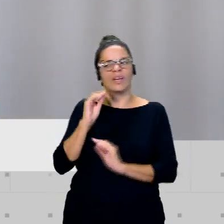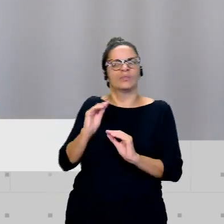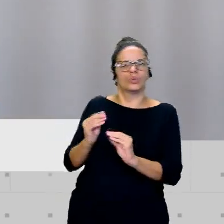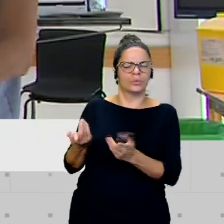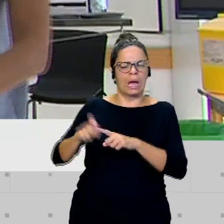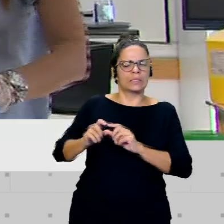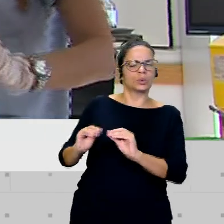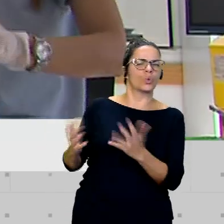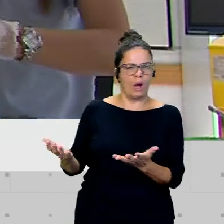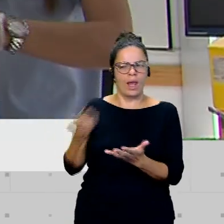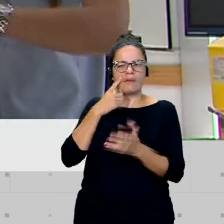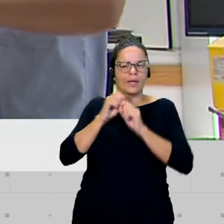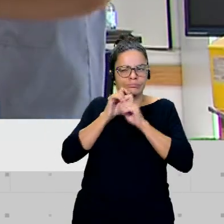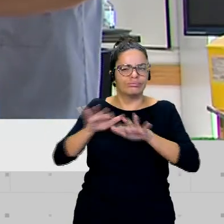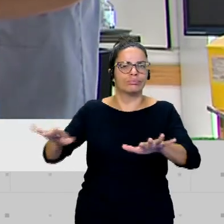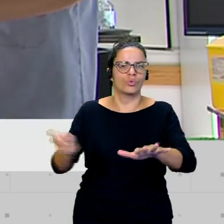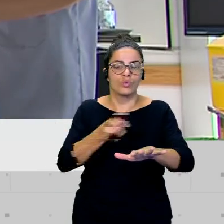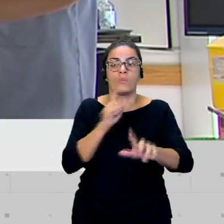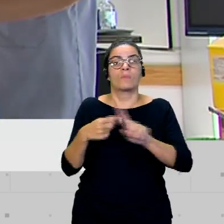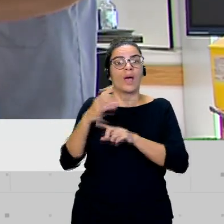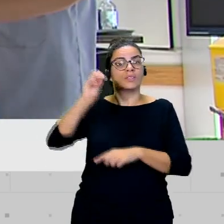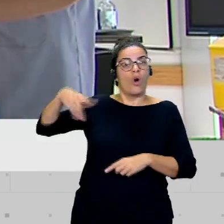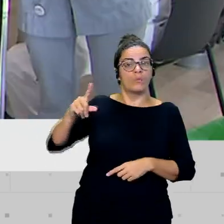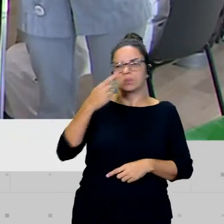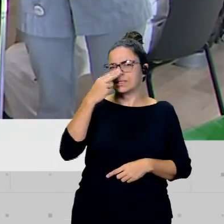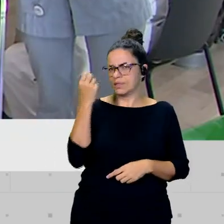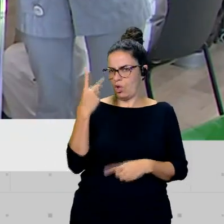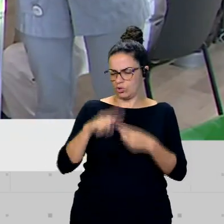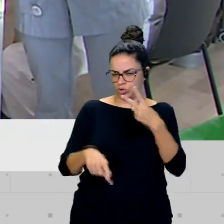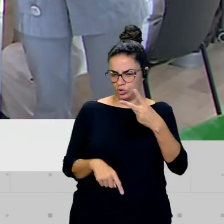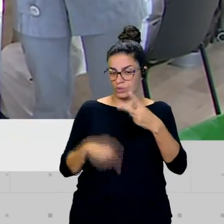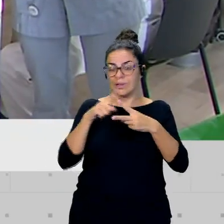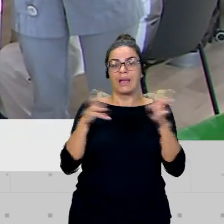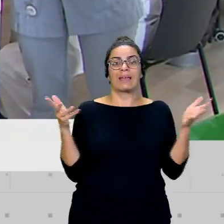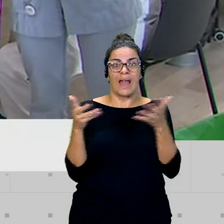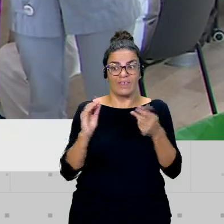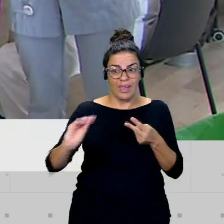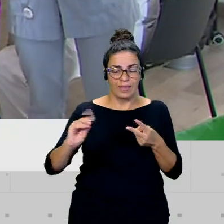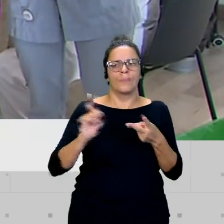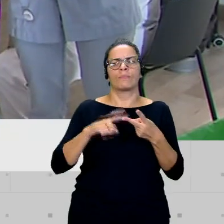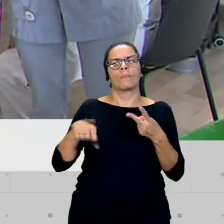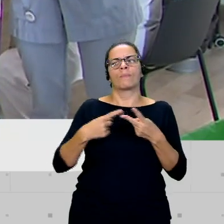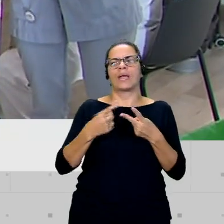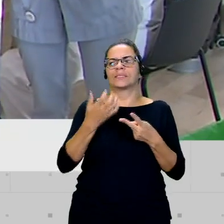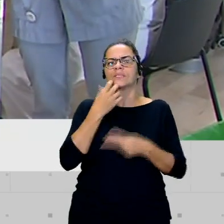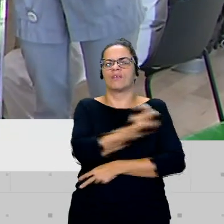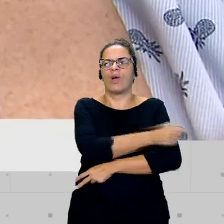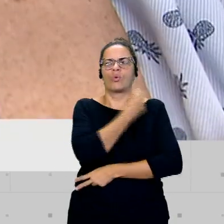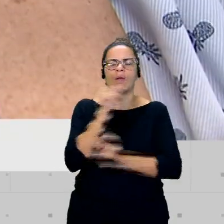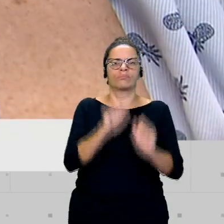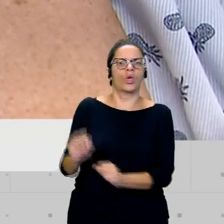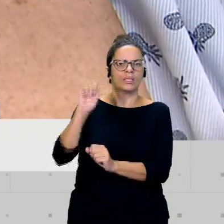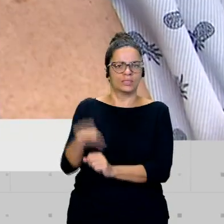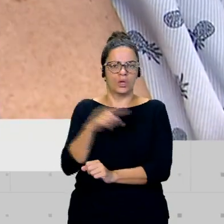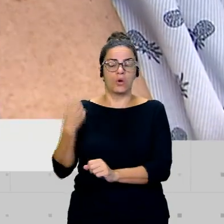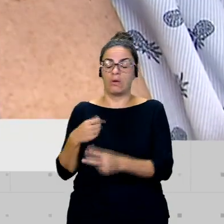manera, ¿no?, cómo se difunde, y sobre todo lo que le interesa a la Organización Mundial de la Salud son dos cosas: la gravedad y cómo elude la respuesta inmunitaria de la vacuna. Y en